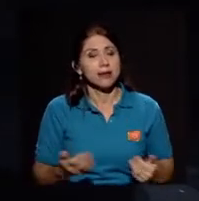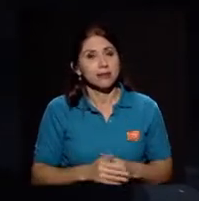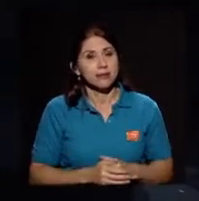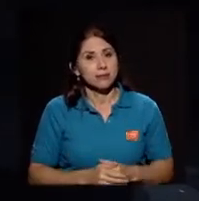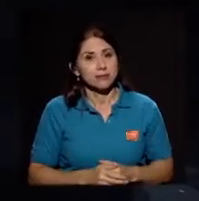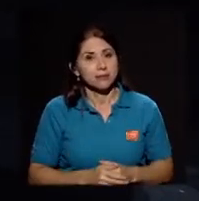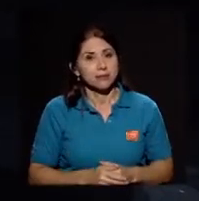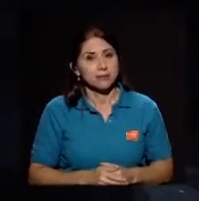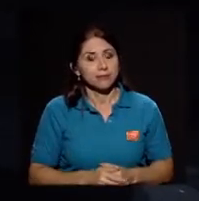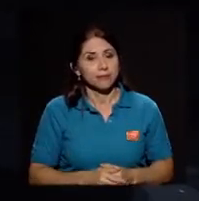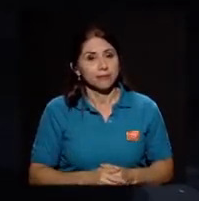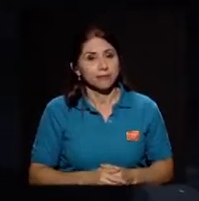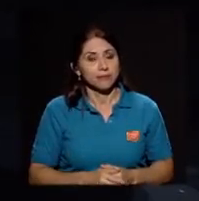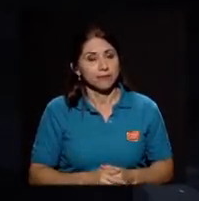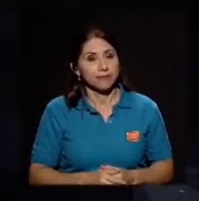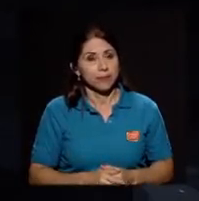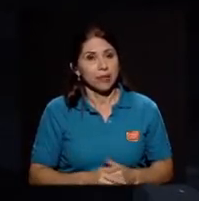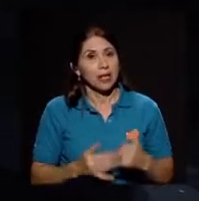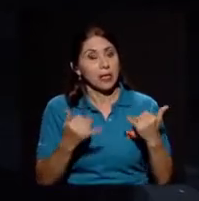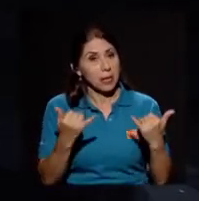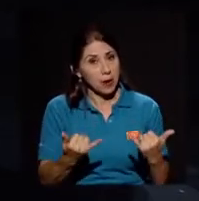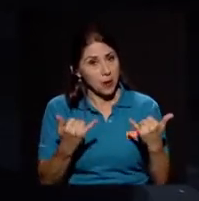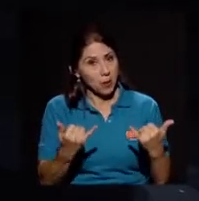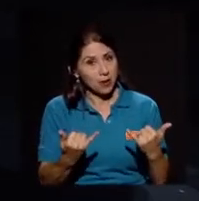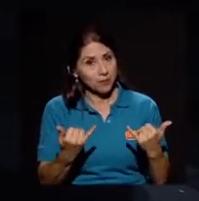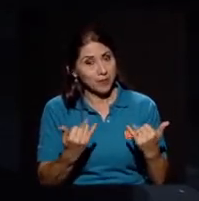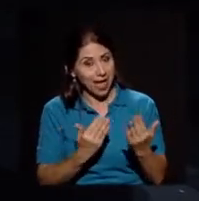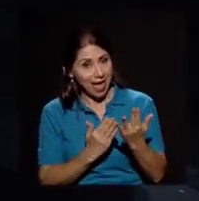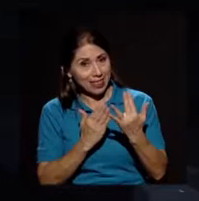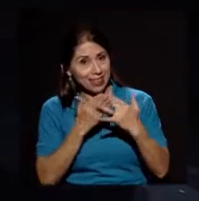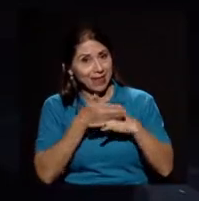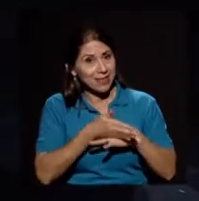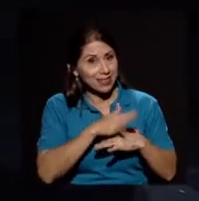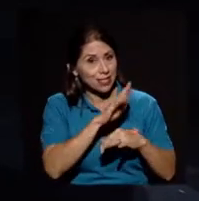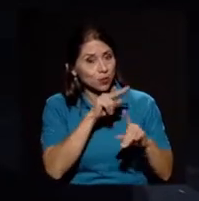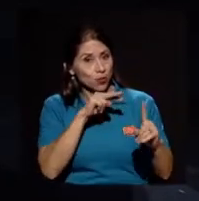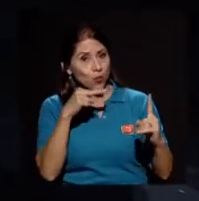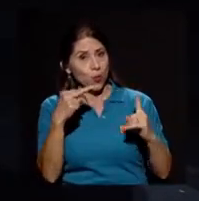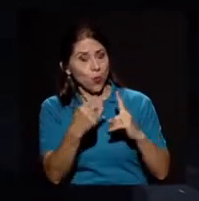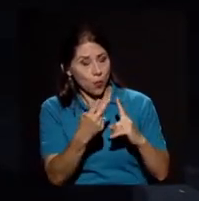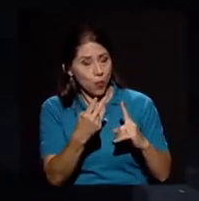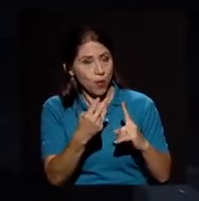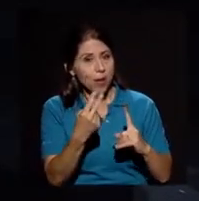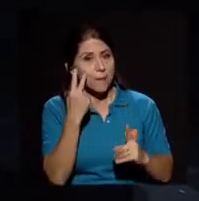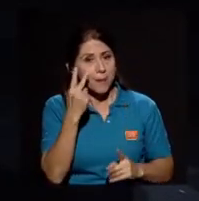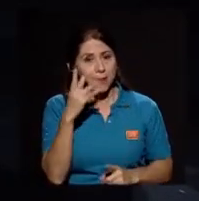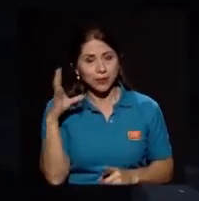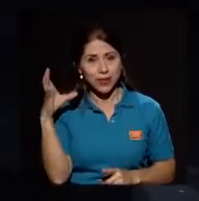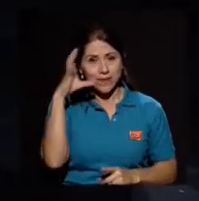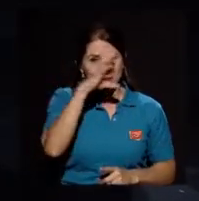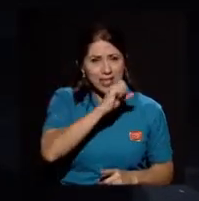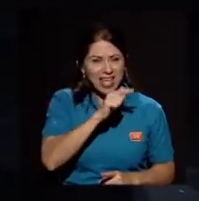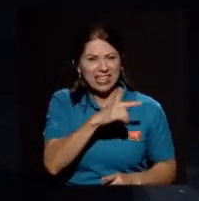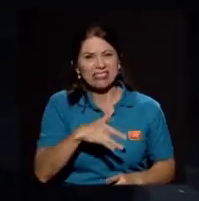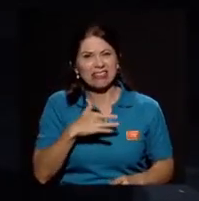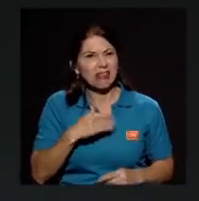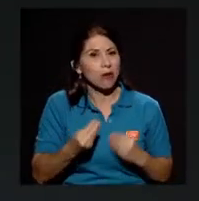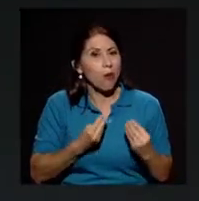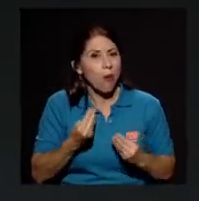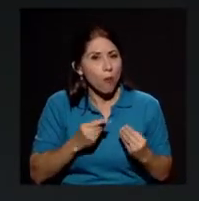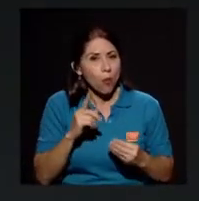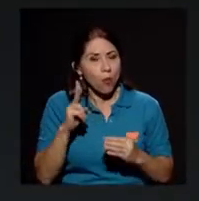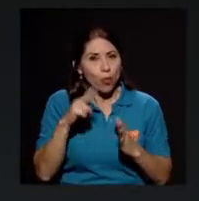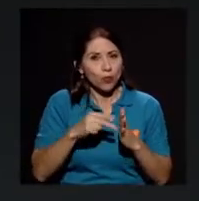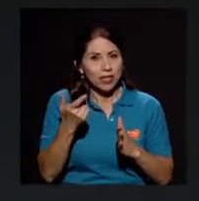vamos a de sus ojos como siente el que va a ser 2018